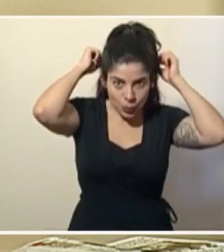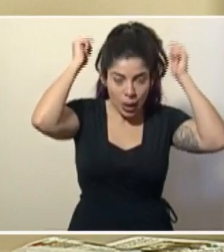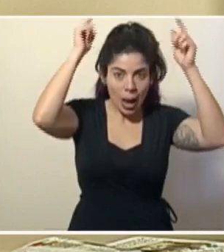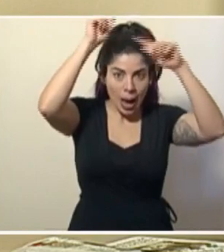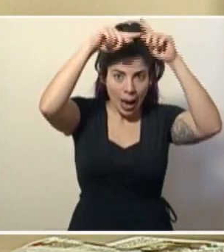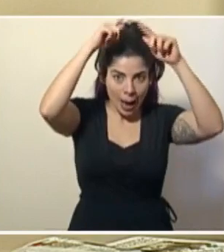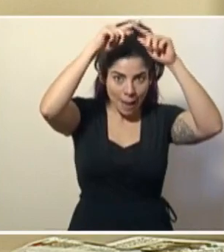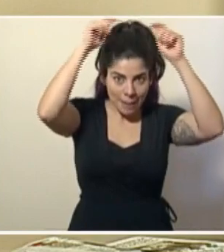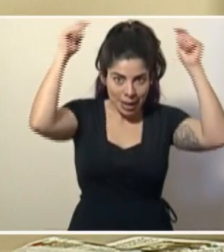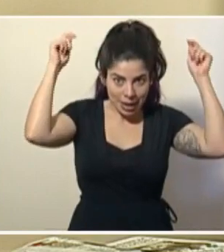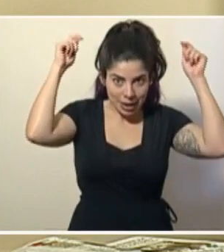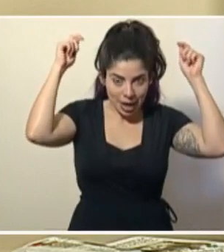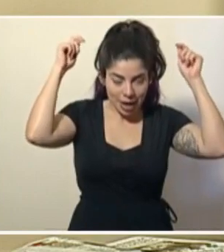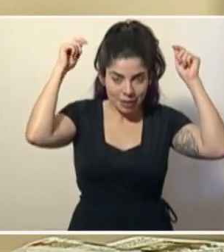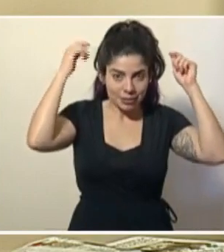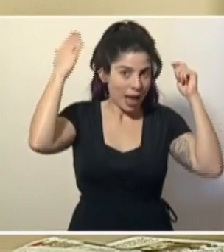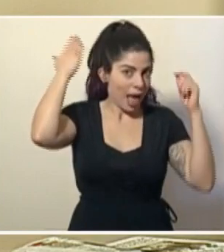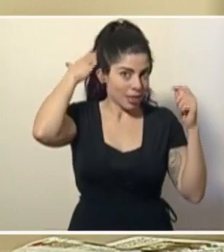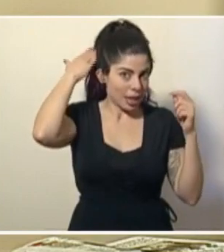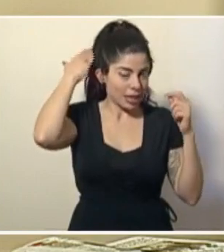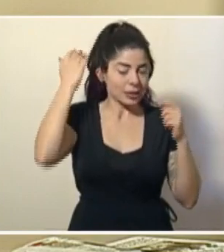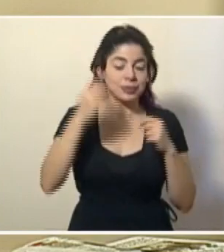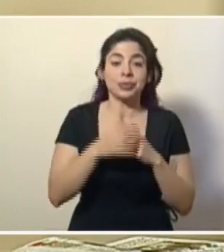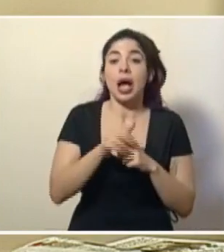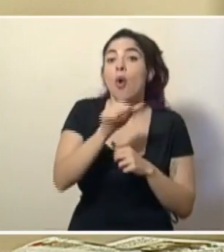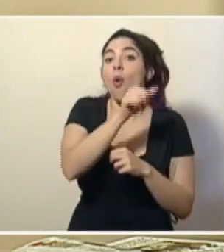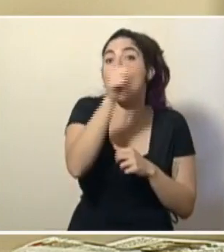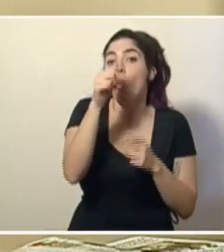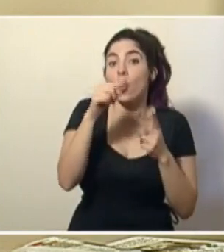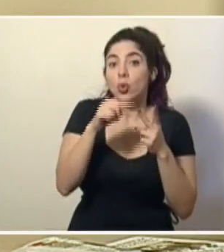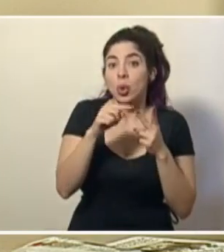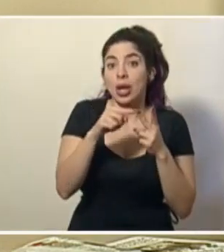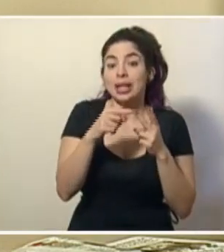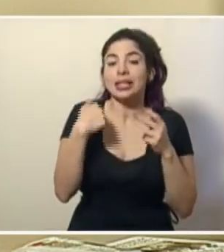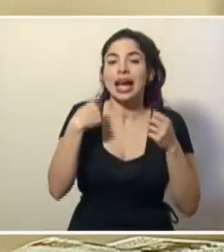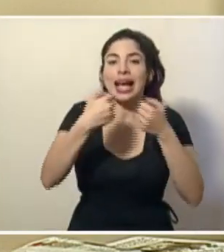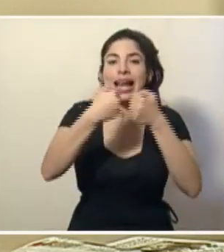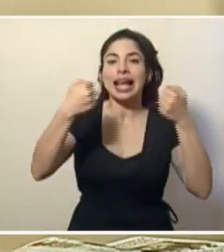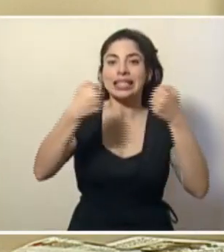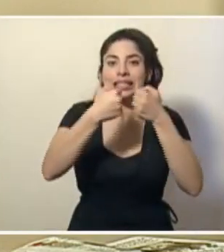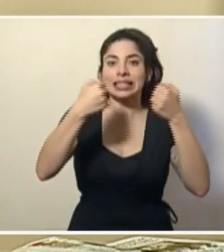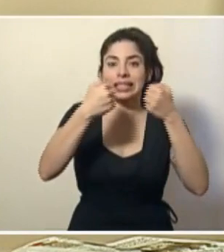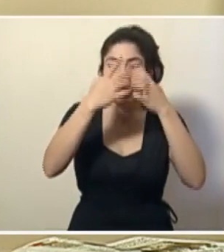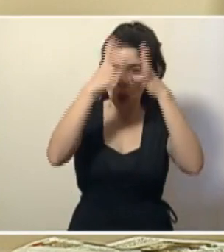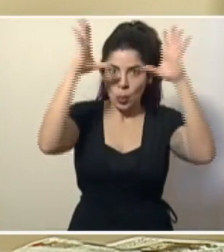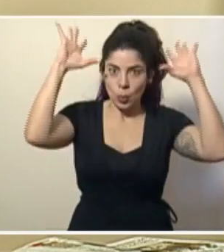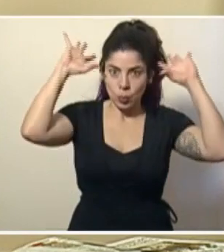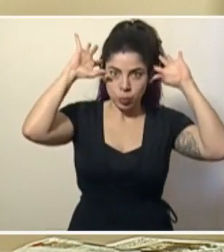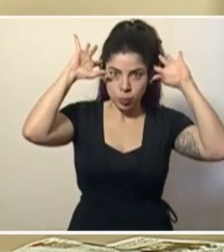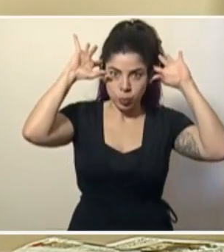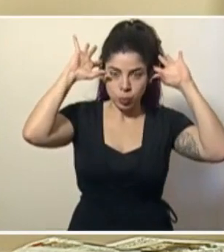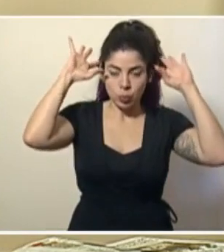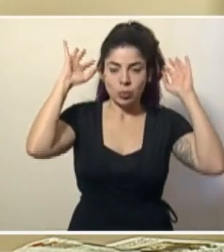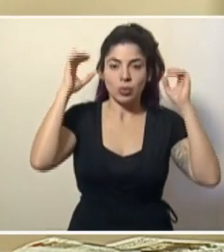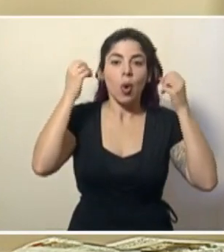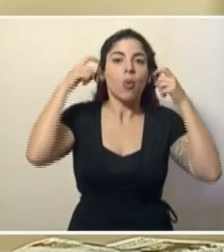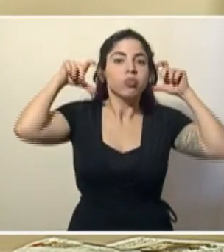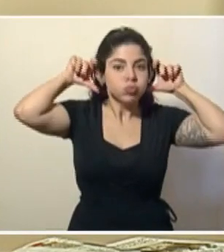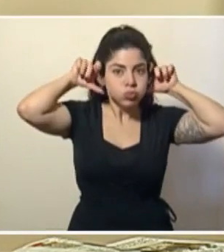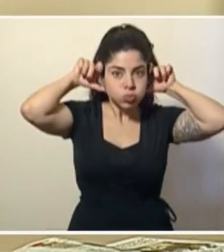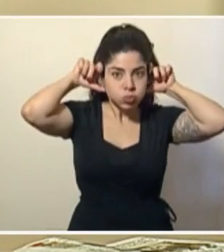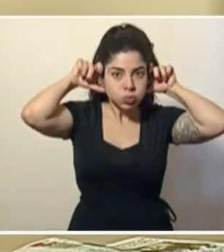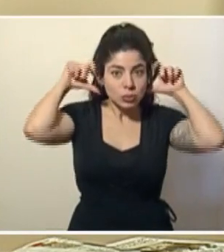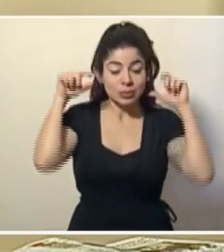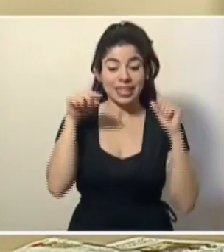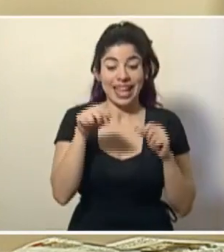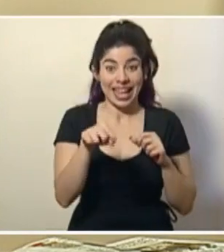se amarran a la cabeza por el lado de atrás. Y hay otras que tienen una liga que va alrededor de la oreja.